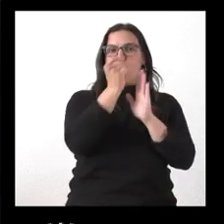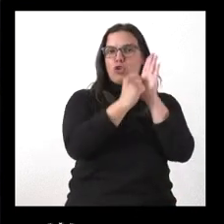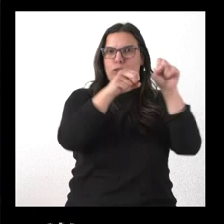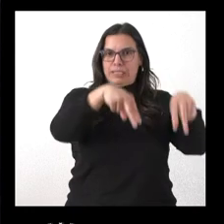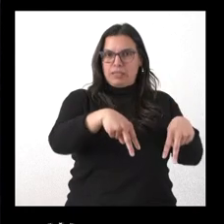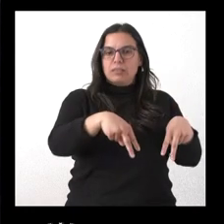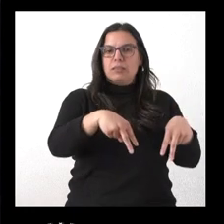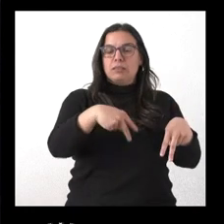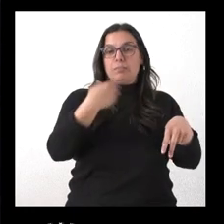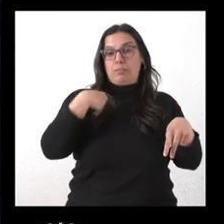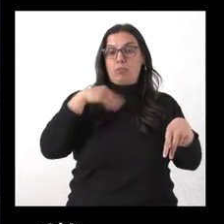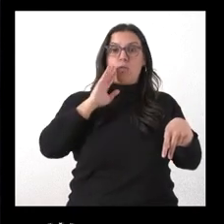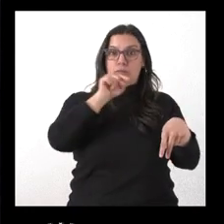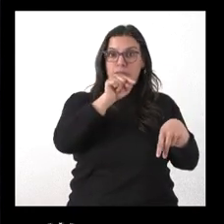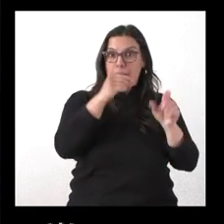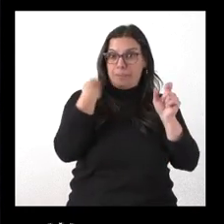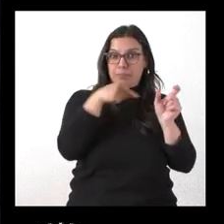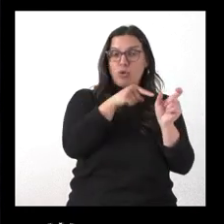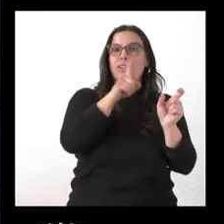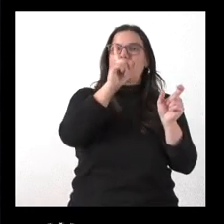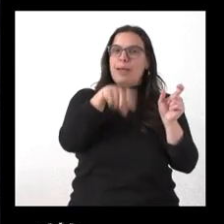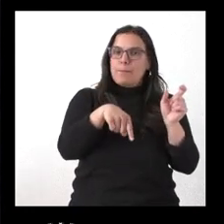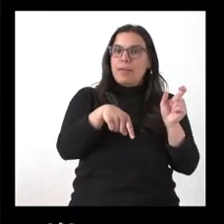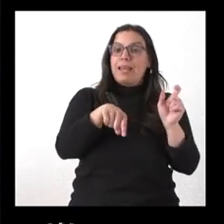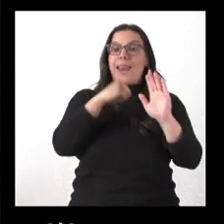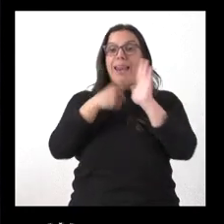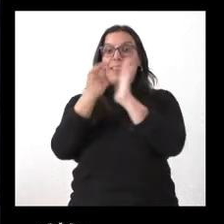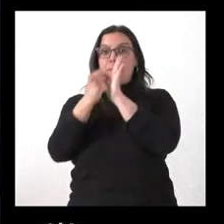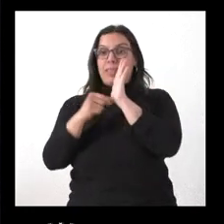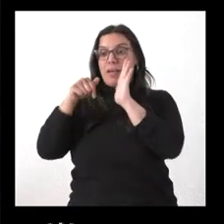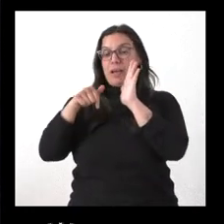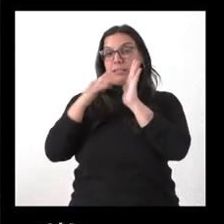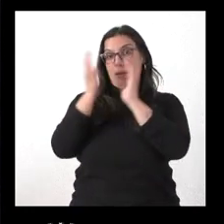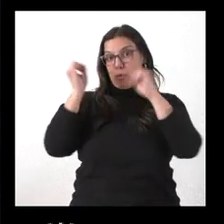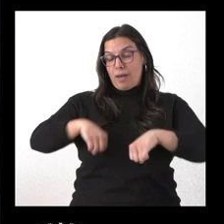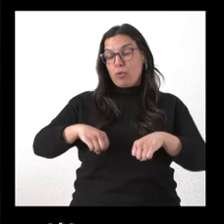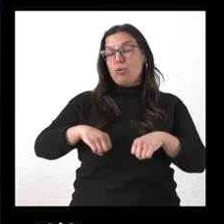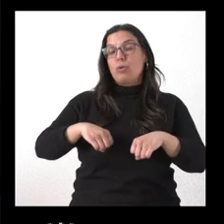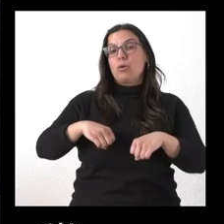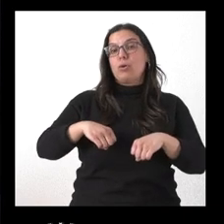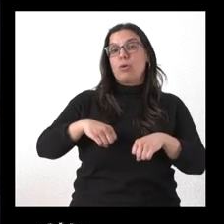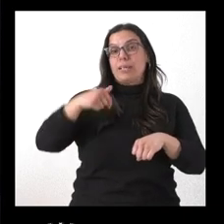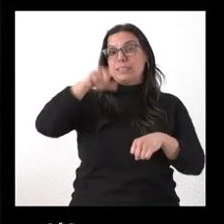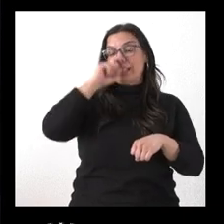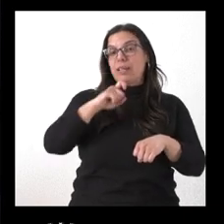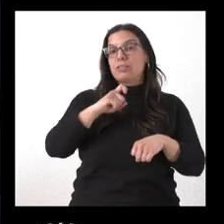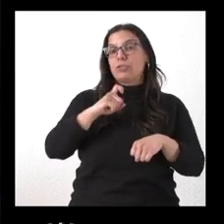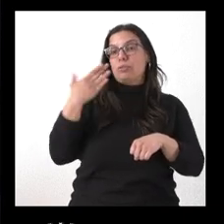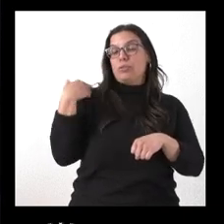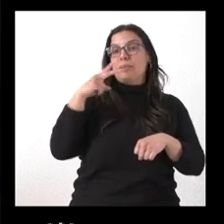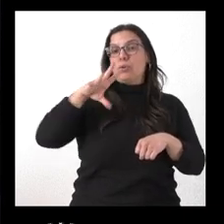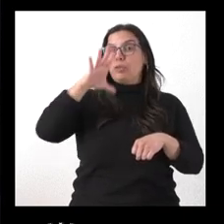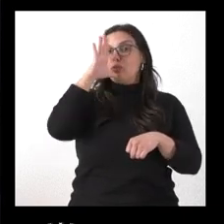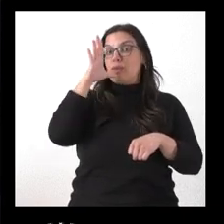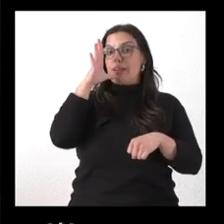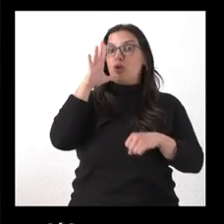de la presente que hemos incorporado en la ley de medidas que hemos aprobado en el presente año el pasado 24 de